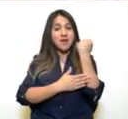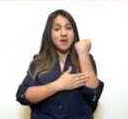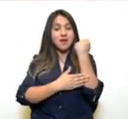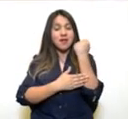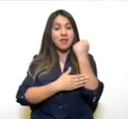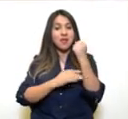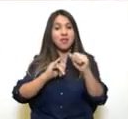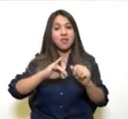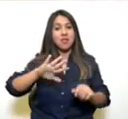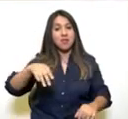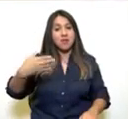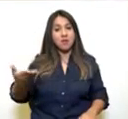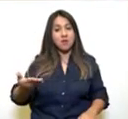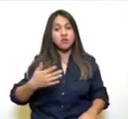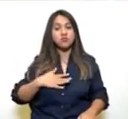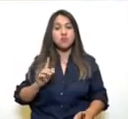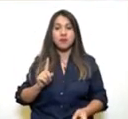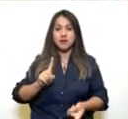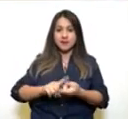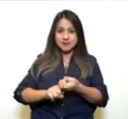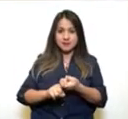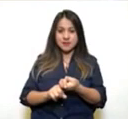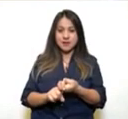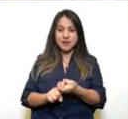posteriormente yo me casé